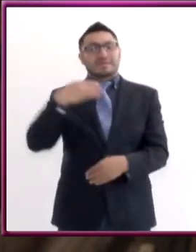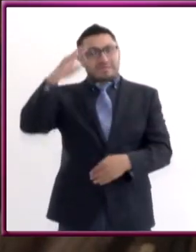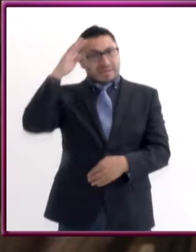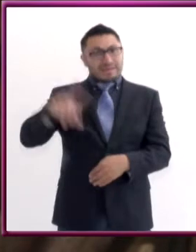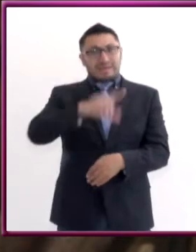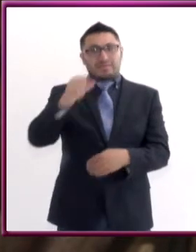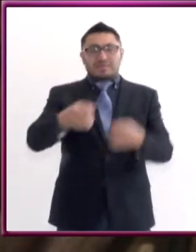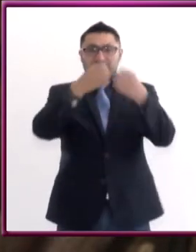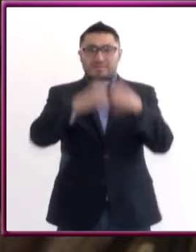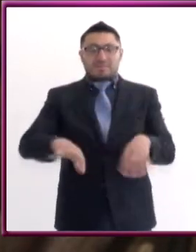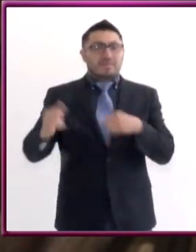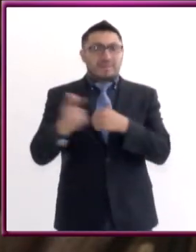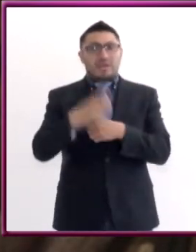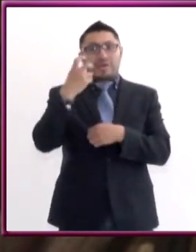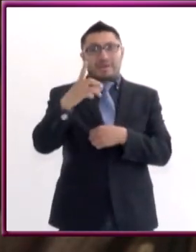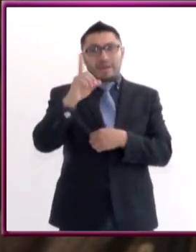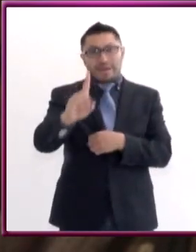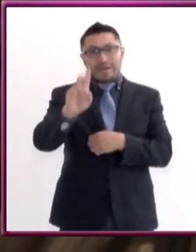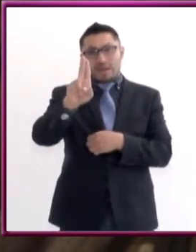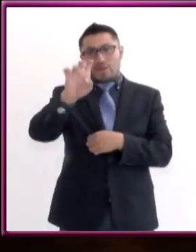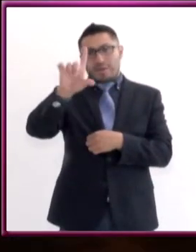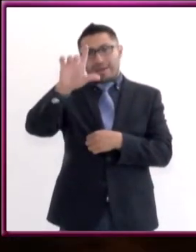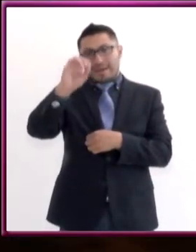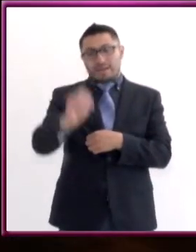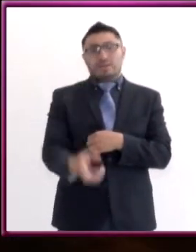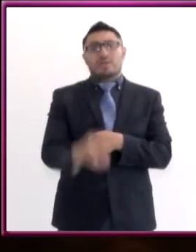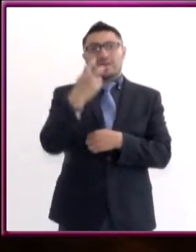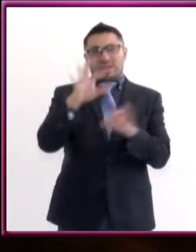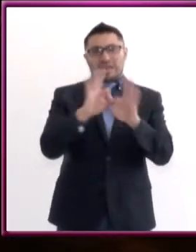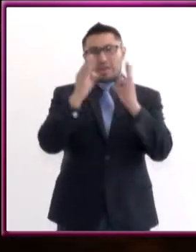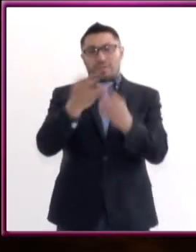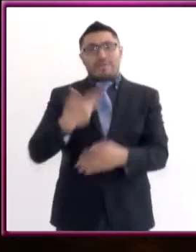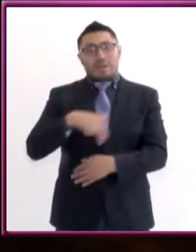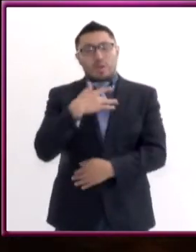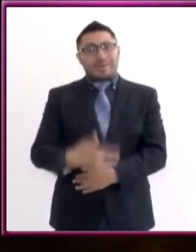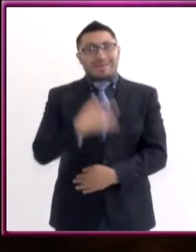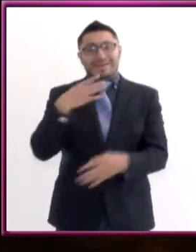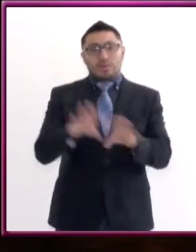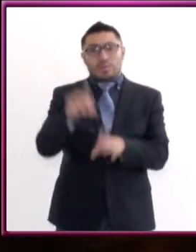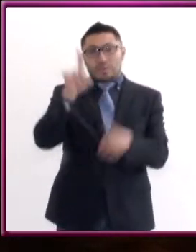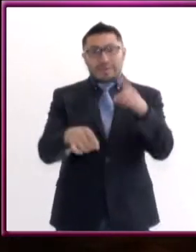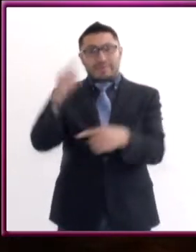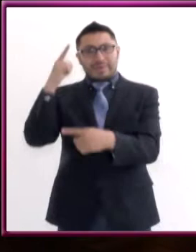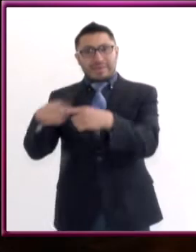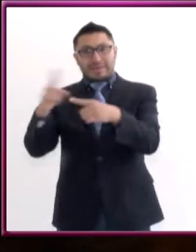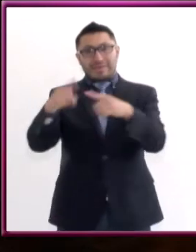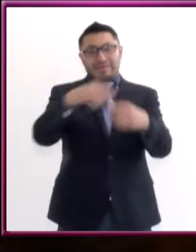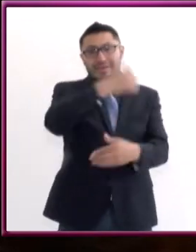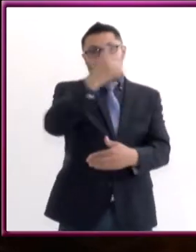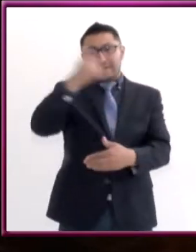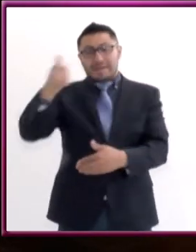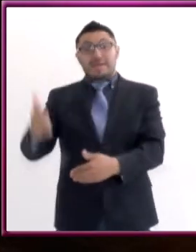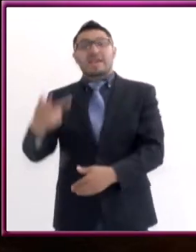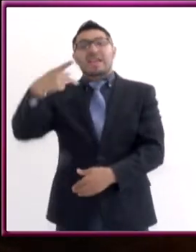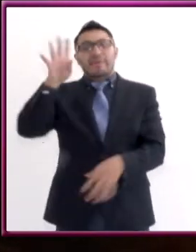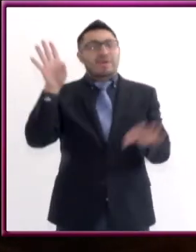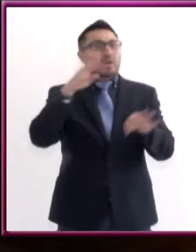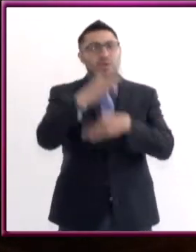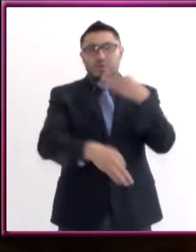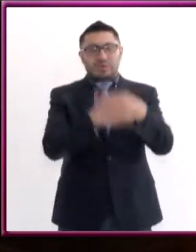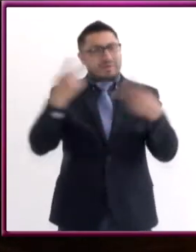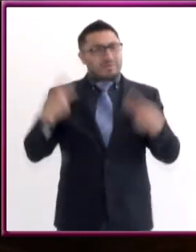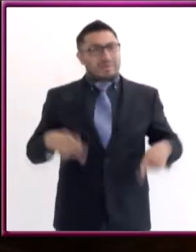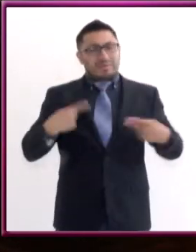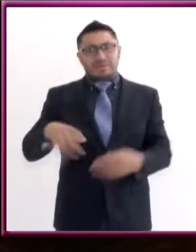tener una pérdida, eso es el duelo. La forma en la que reaccionamos puede variar de una persona a otra, pero